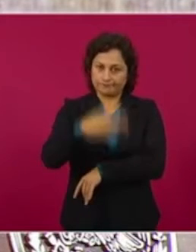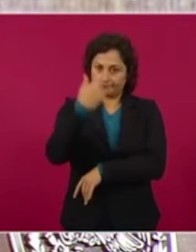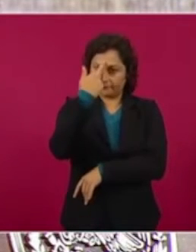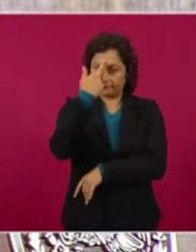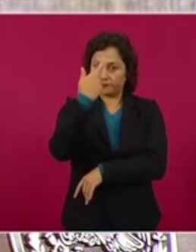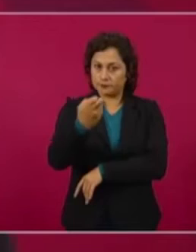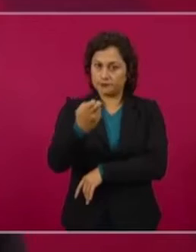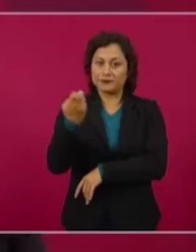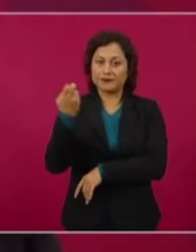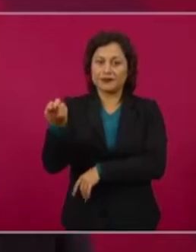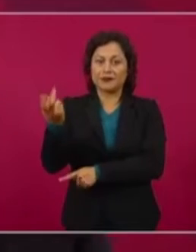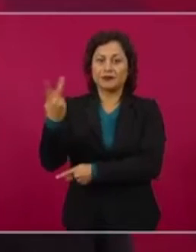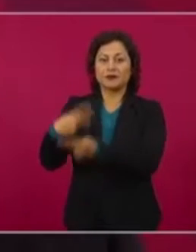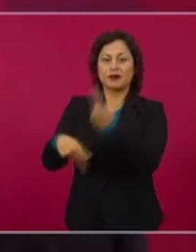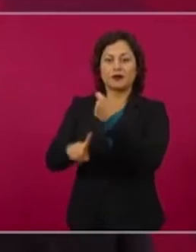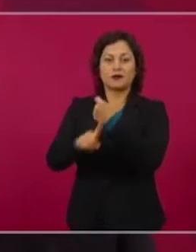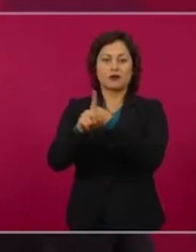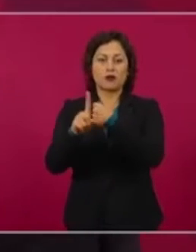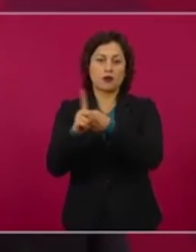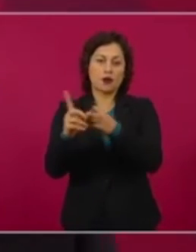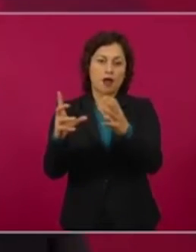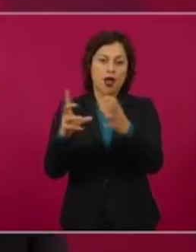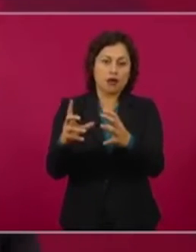en conflicto